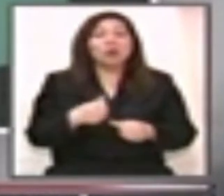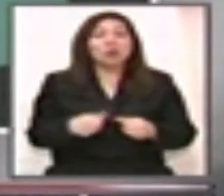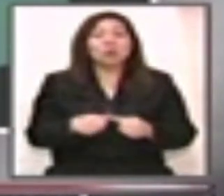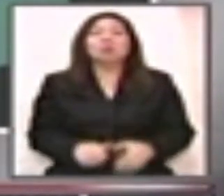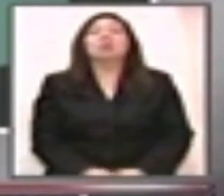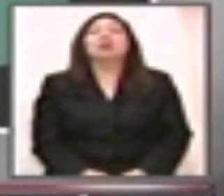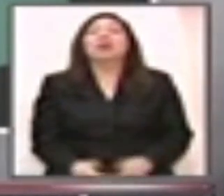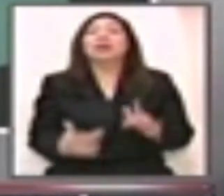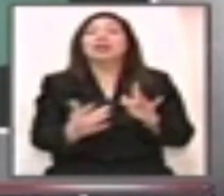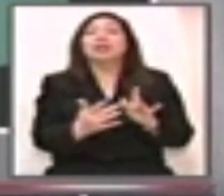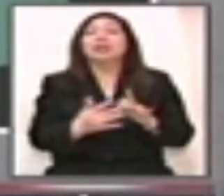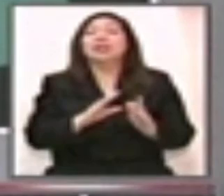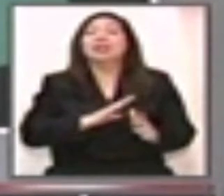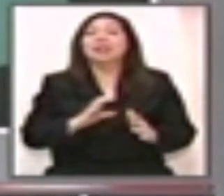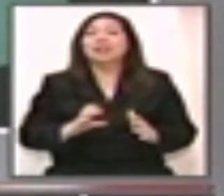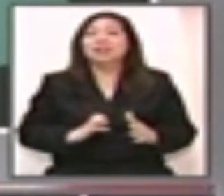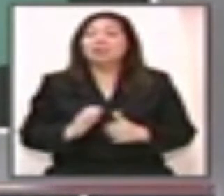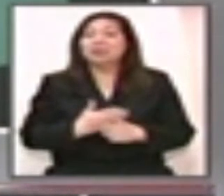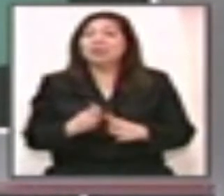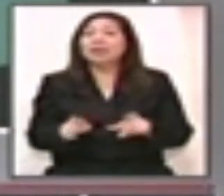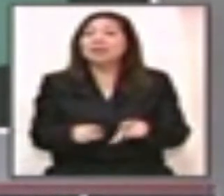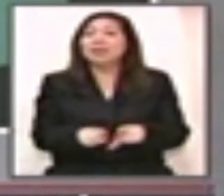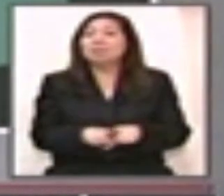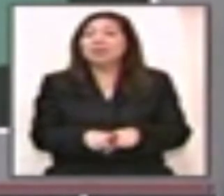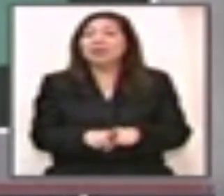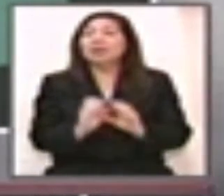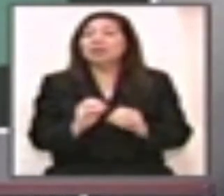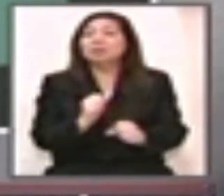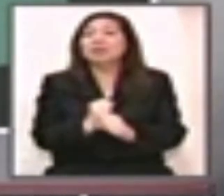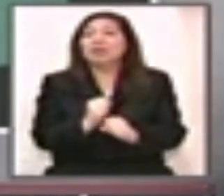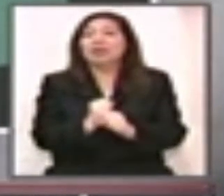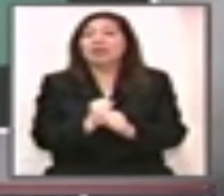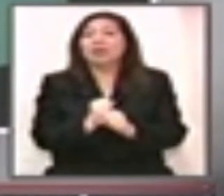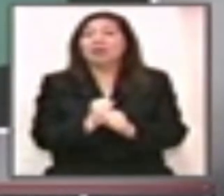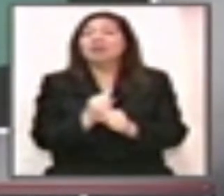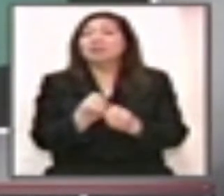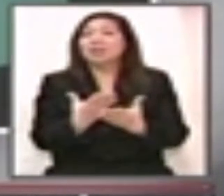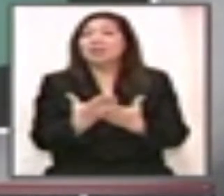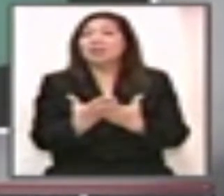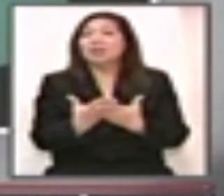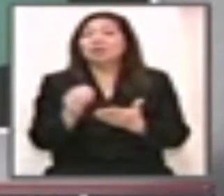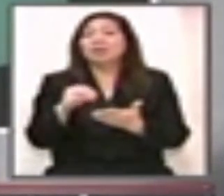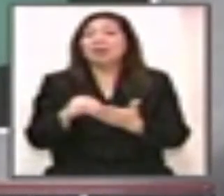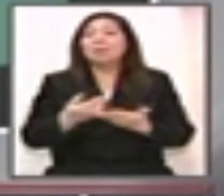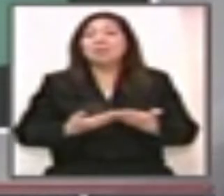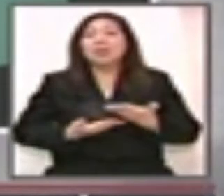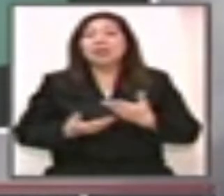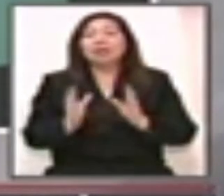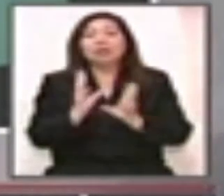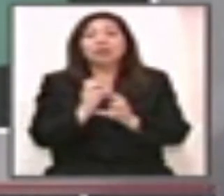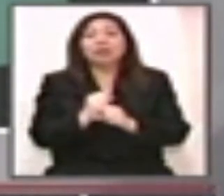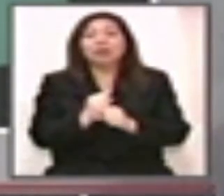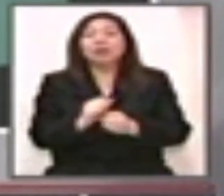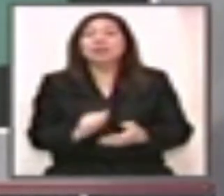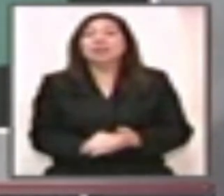de entidades estatales que participan también, y hemos trabajado tanto en el componente de mercancías restringidas como